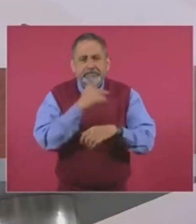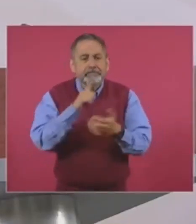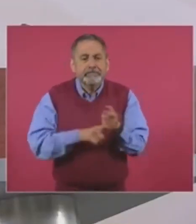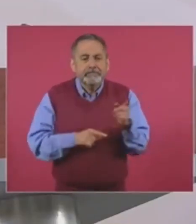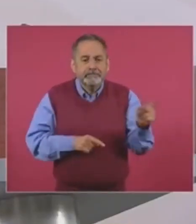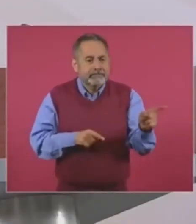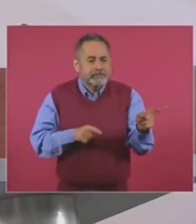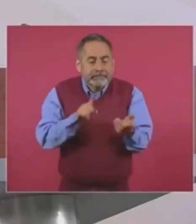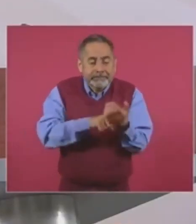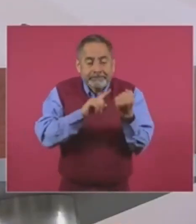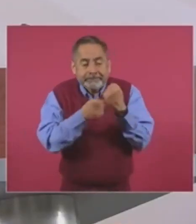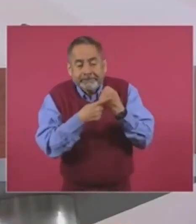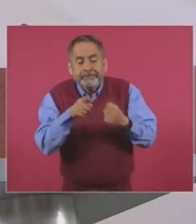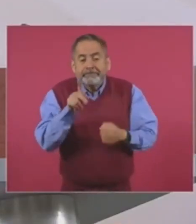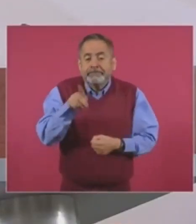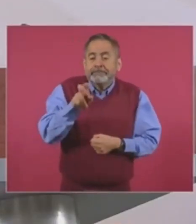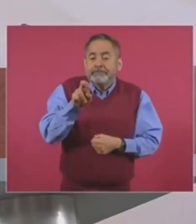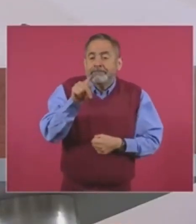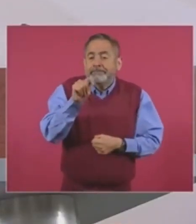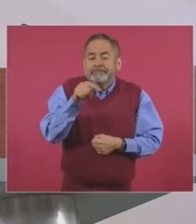es Ken.